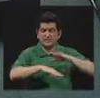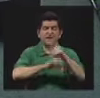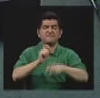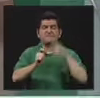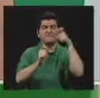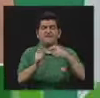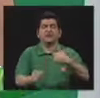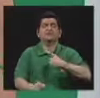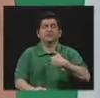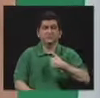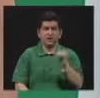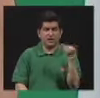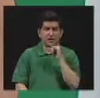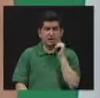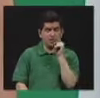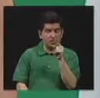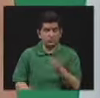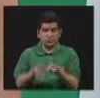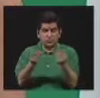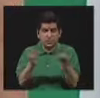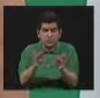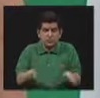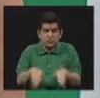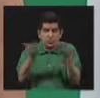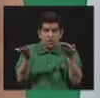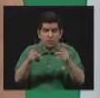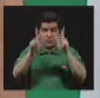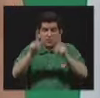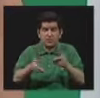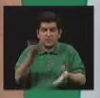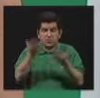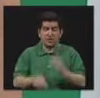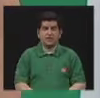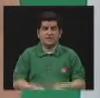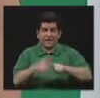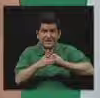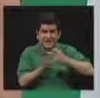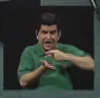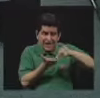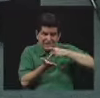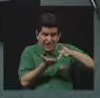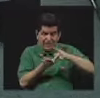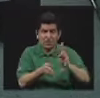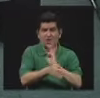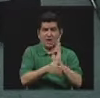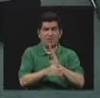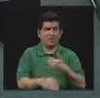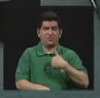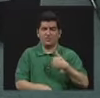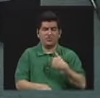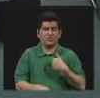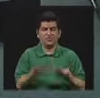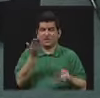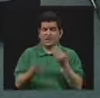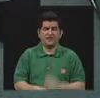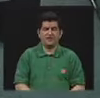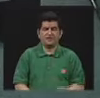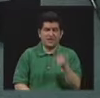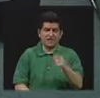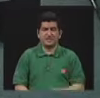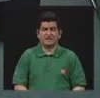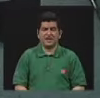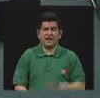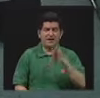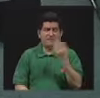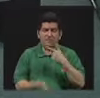efectos concretos que han vivido y también cómo han tenido que resolverlo, porque muchos han tenido que llegar hasta arreglos de pago con los bancos porque no había una solvencia económica